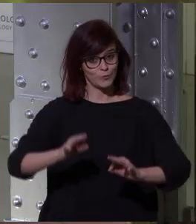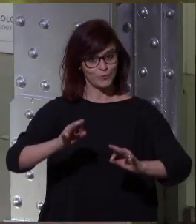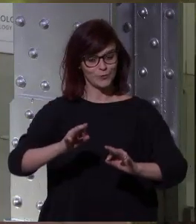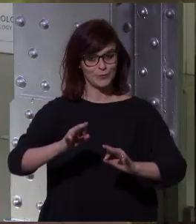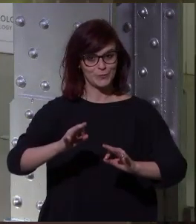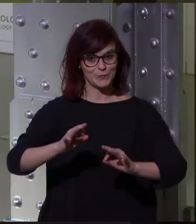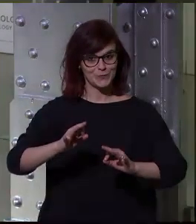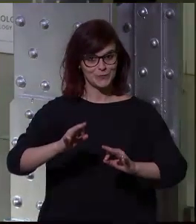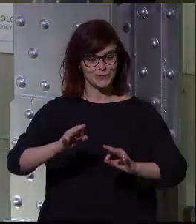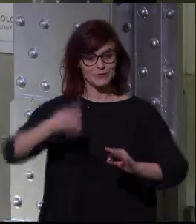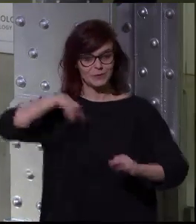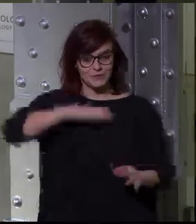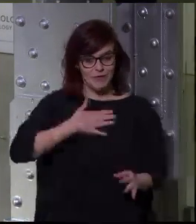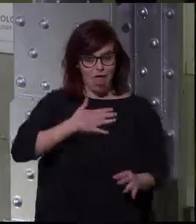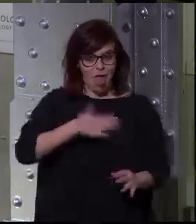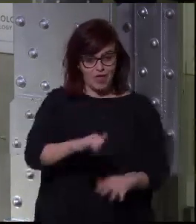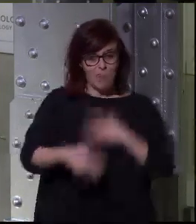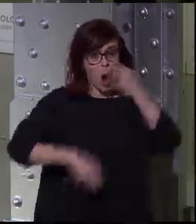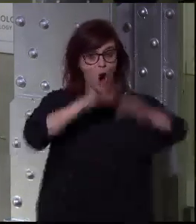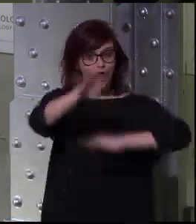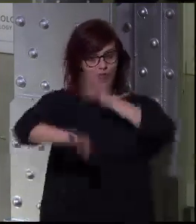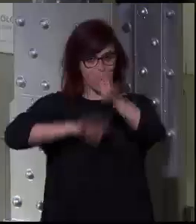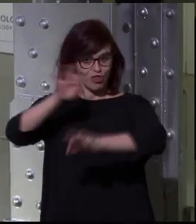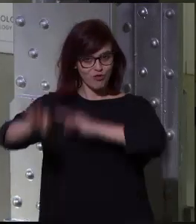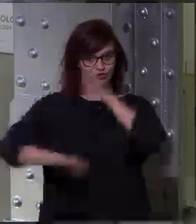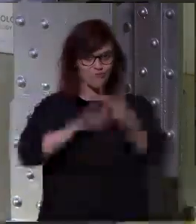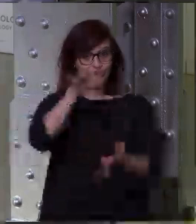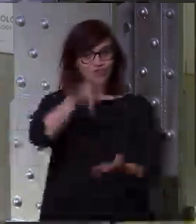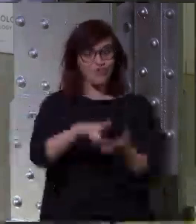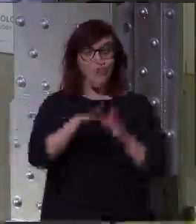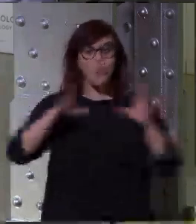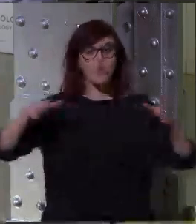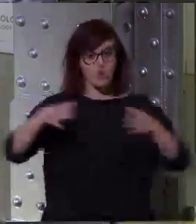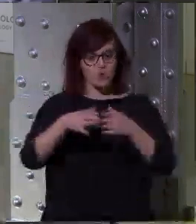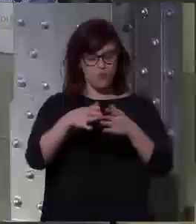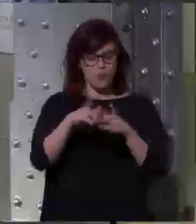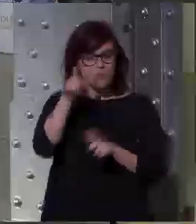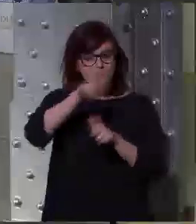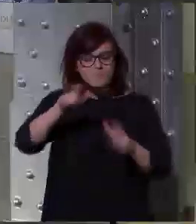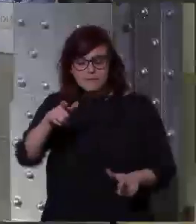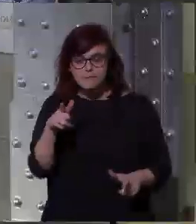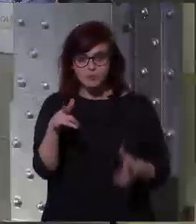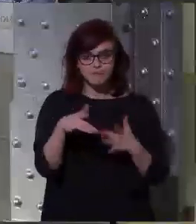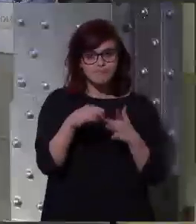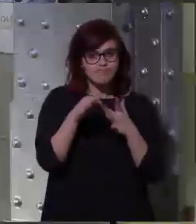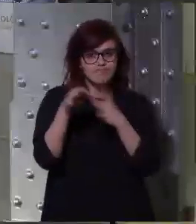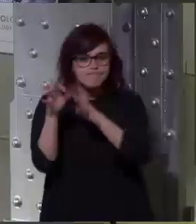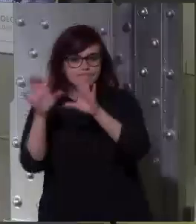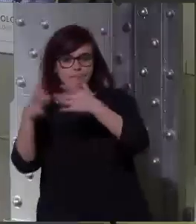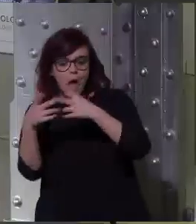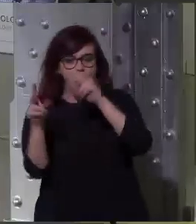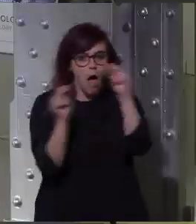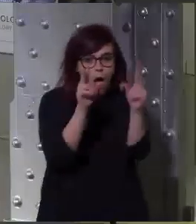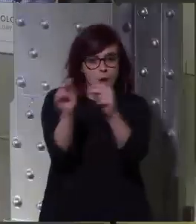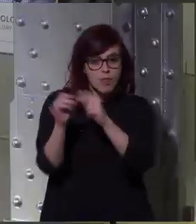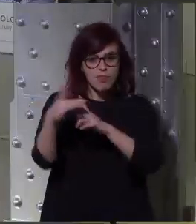que existimos como organización a partir de un grupo de pioneros que empezaron a hablar